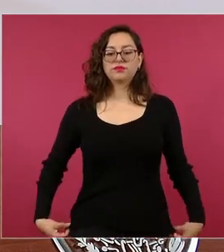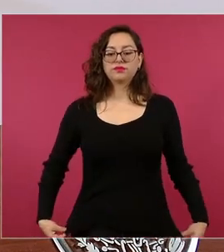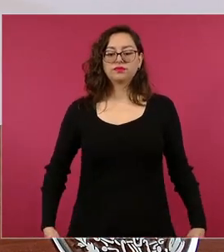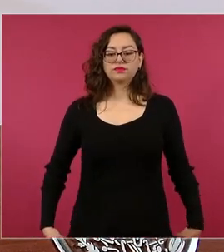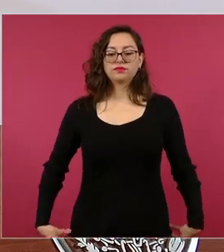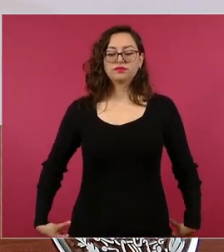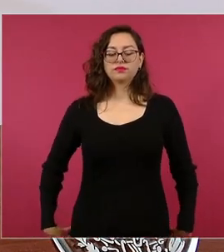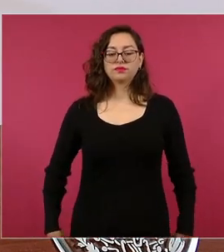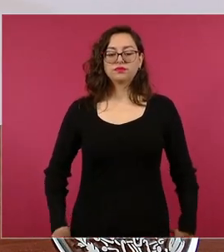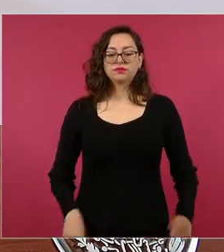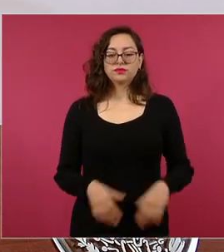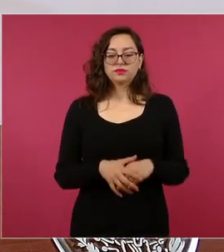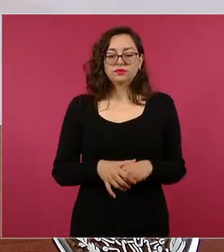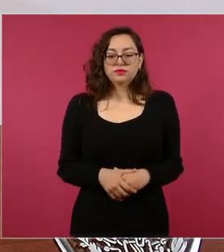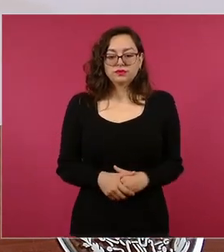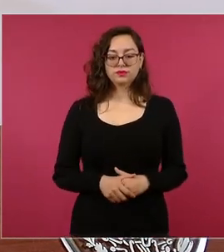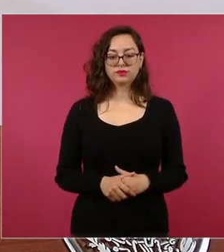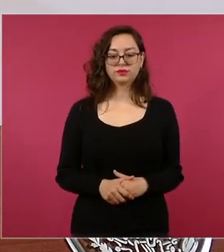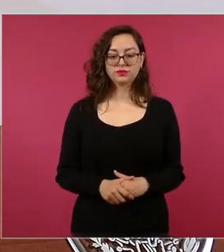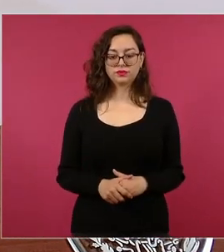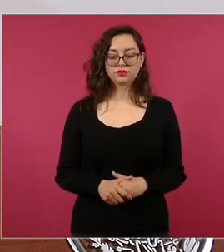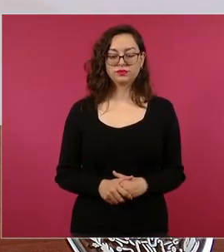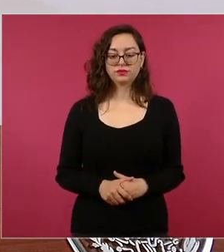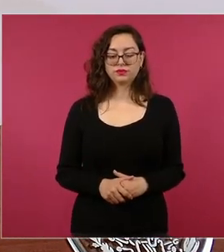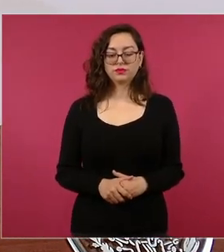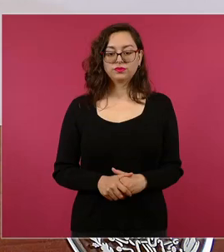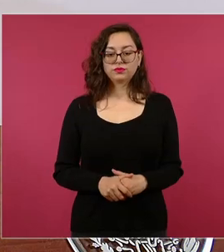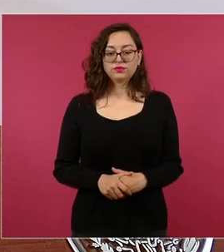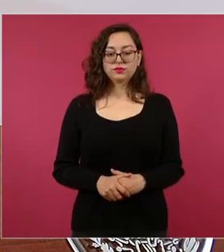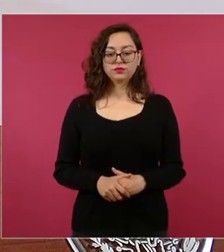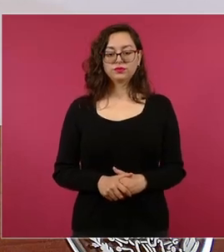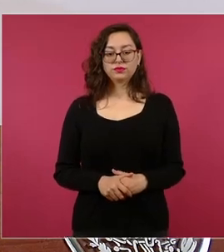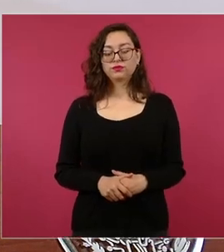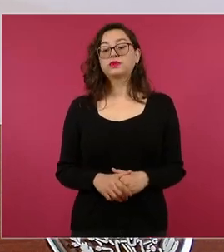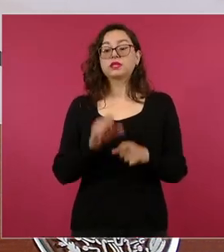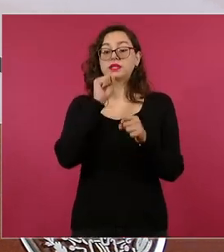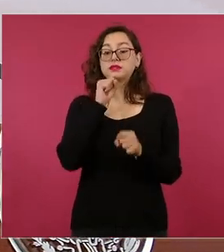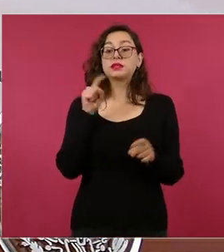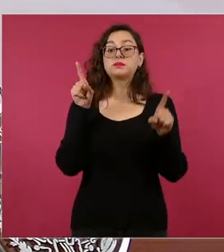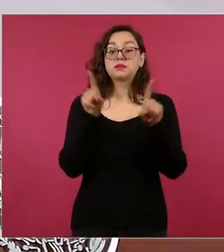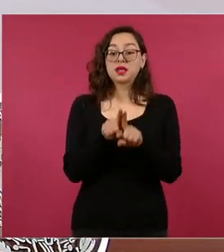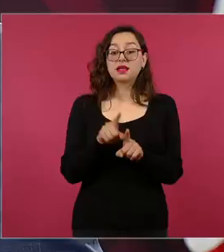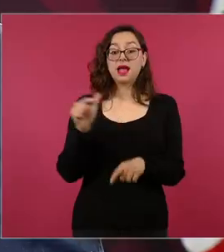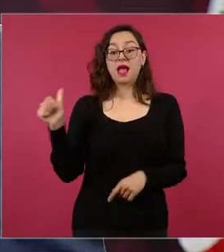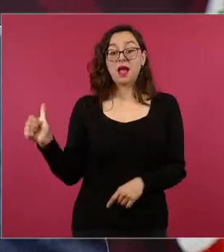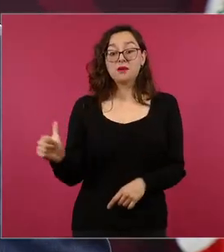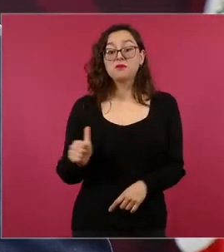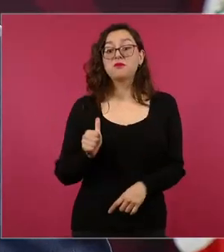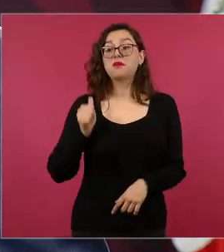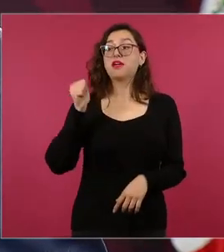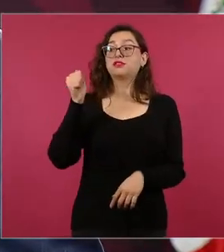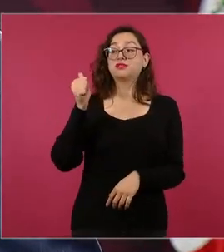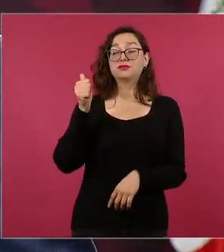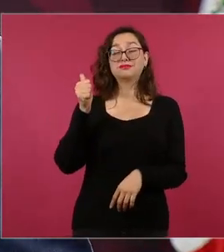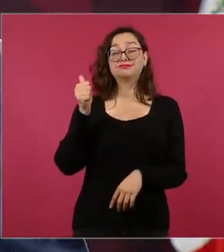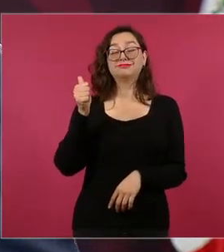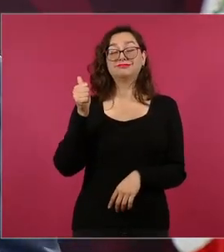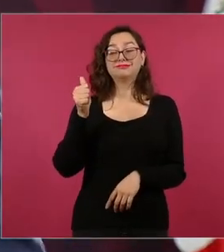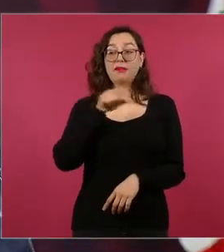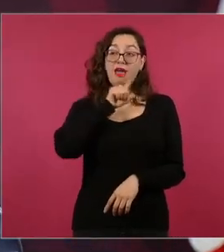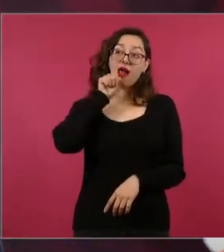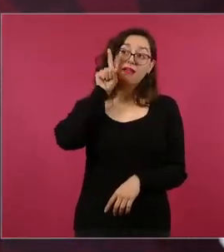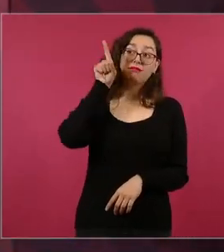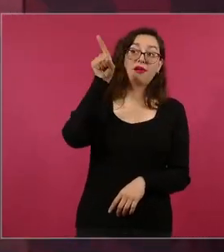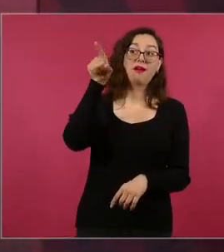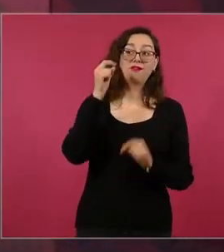felicitar a los dirigentes y al pueblo francés por lo